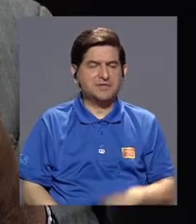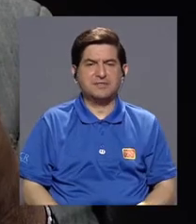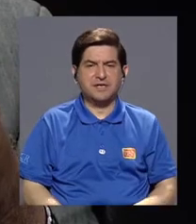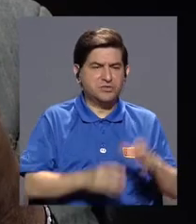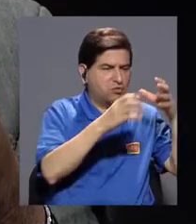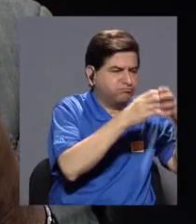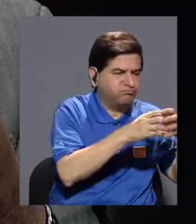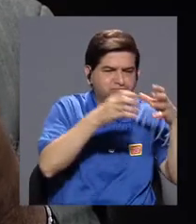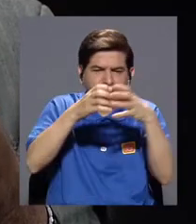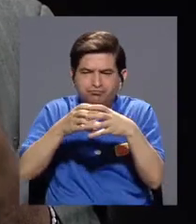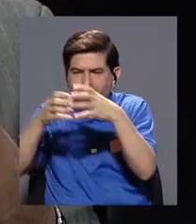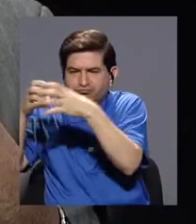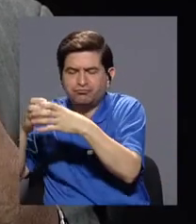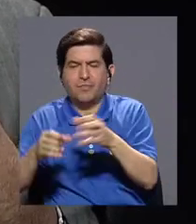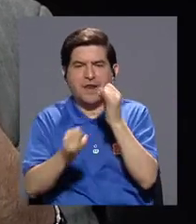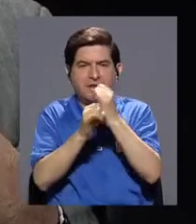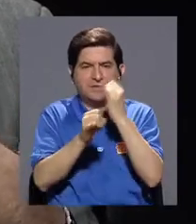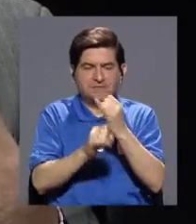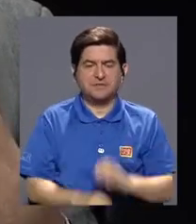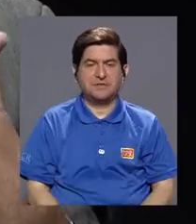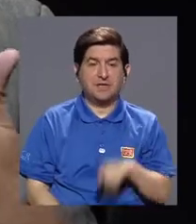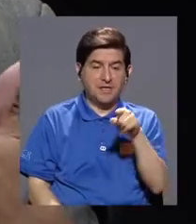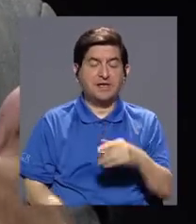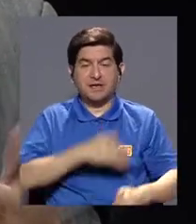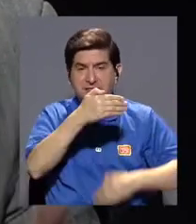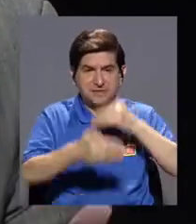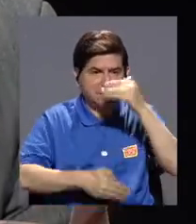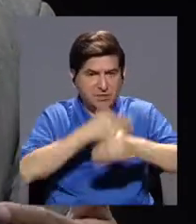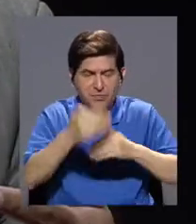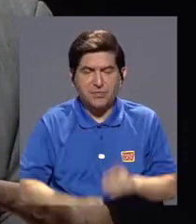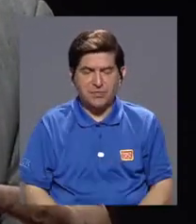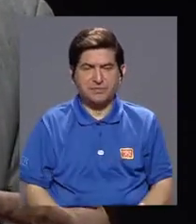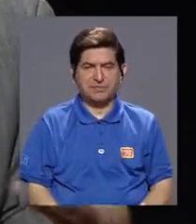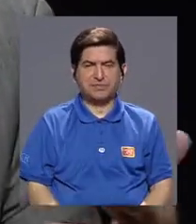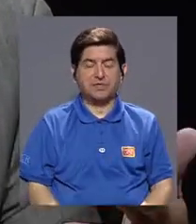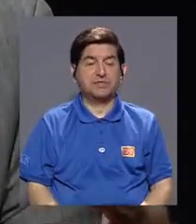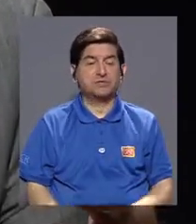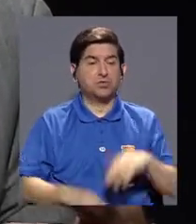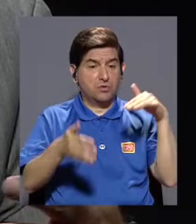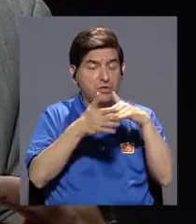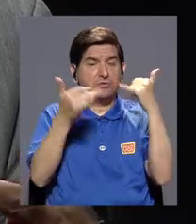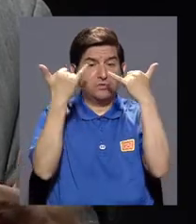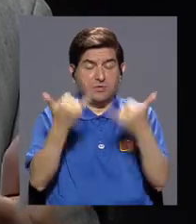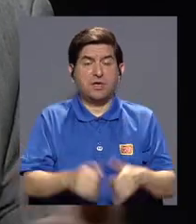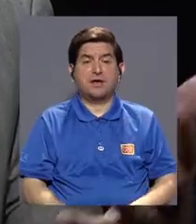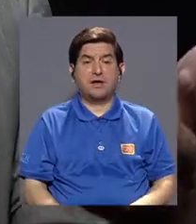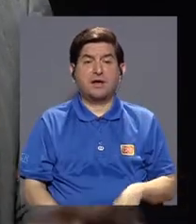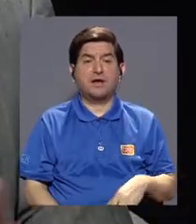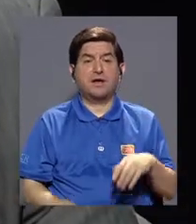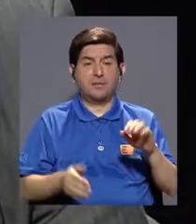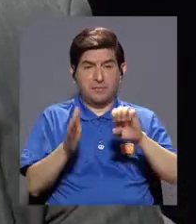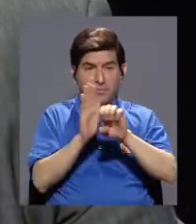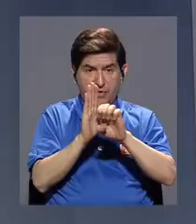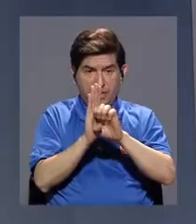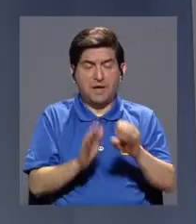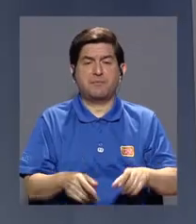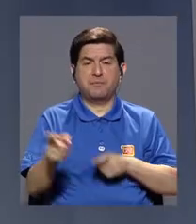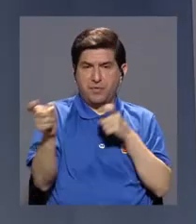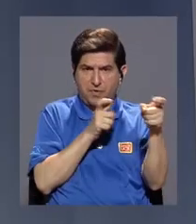las instituciones. Y ese fenómeno de feudalización ha sido estudiado en administración, por